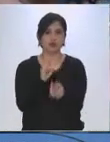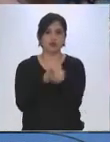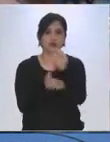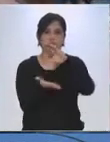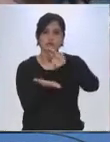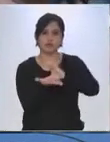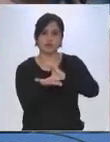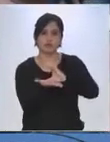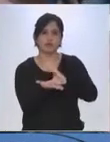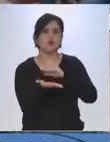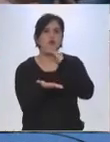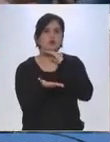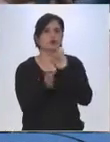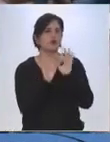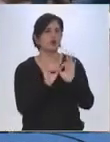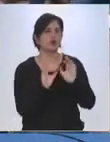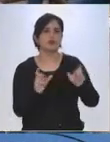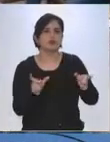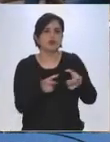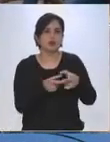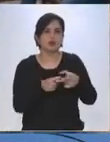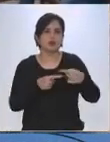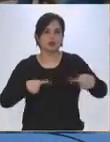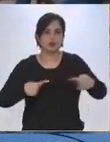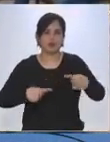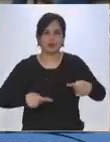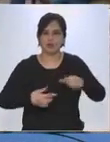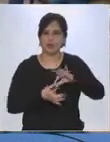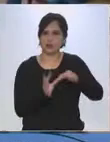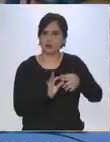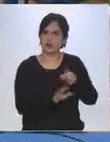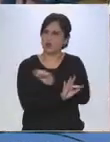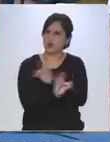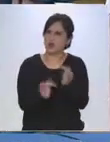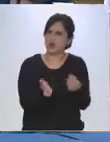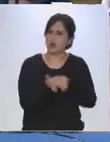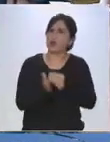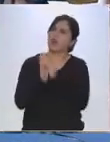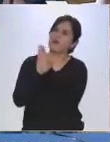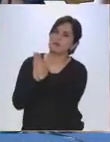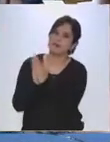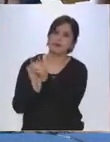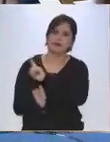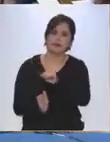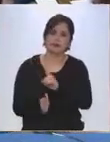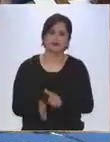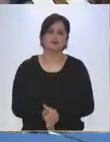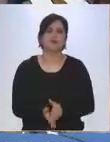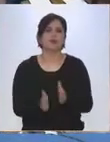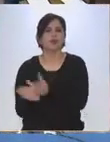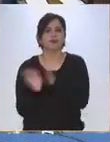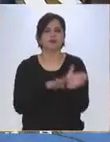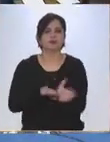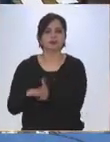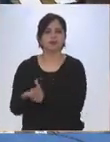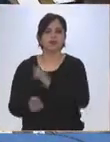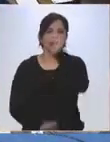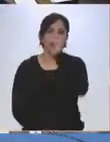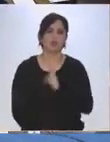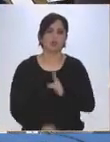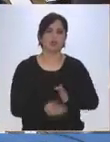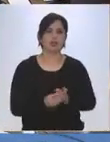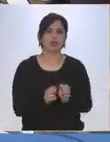de uso exclusivo para el comité paralímpico nunca más pidiendo favores en este apartado quiero destacar el papel que ha jugado la